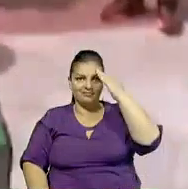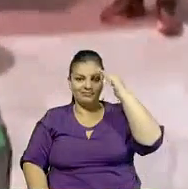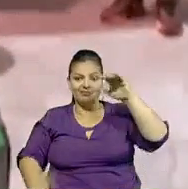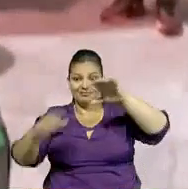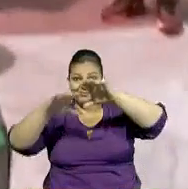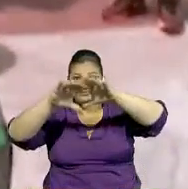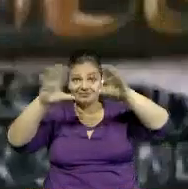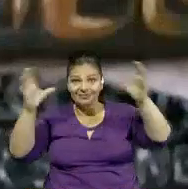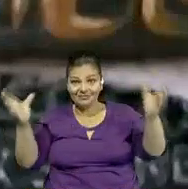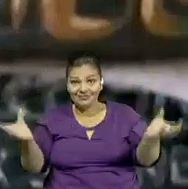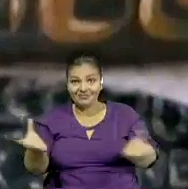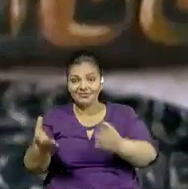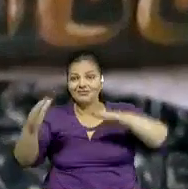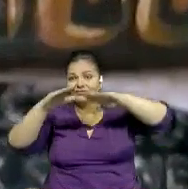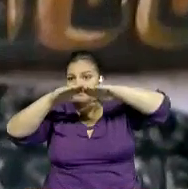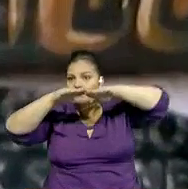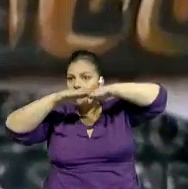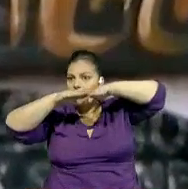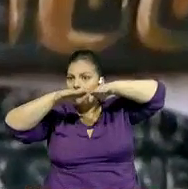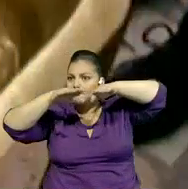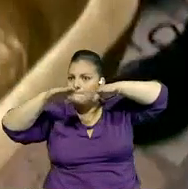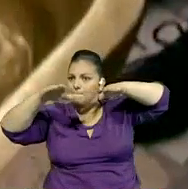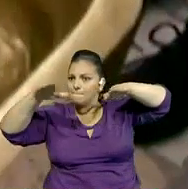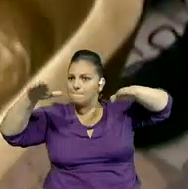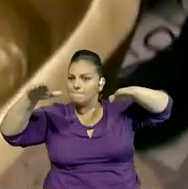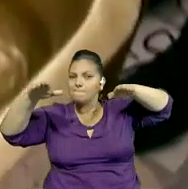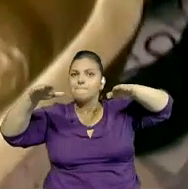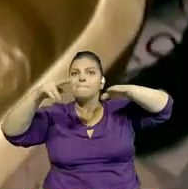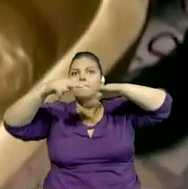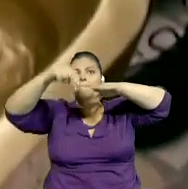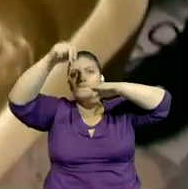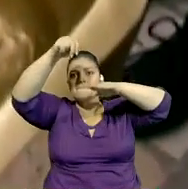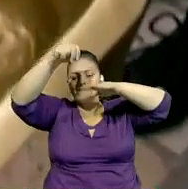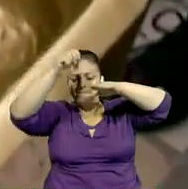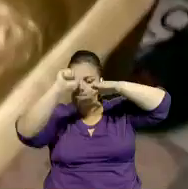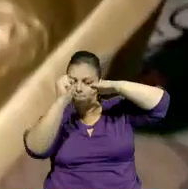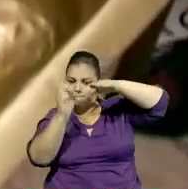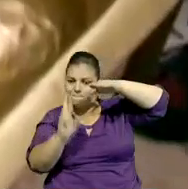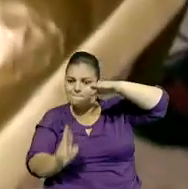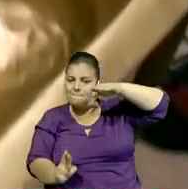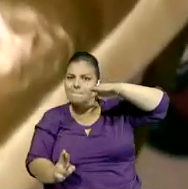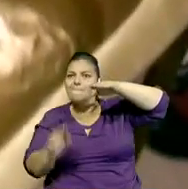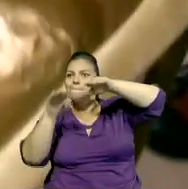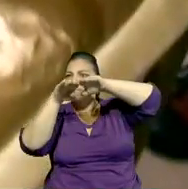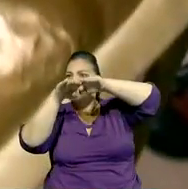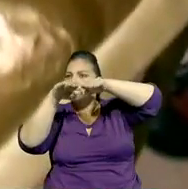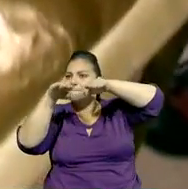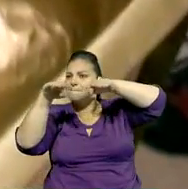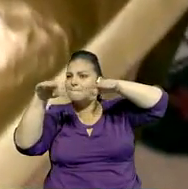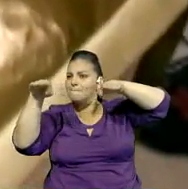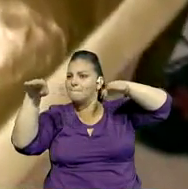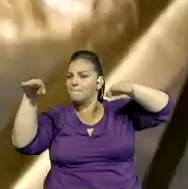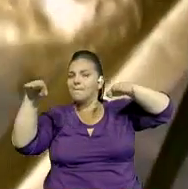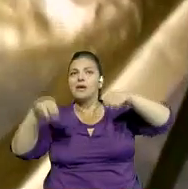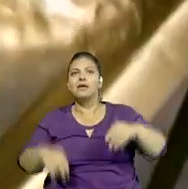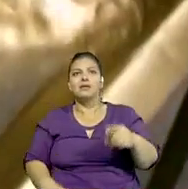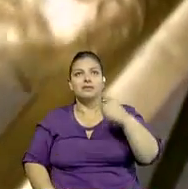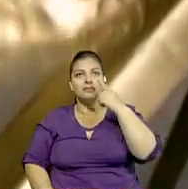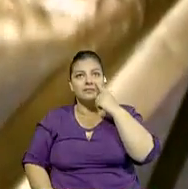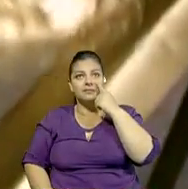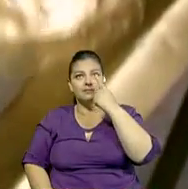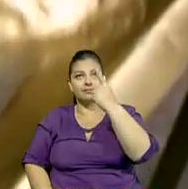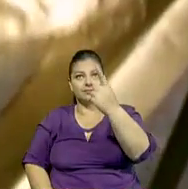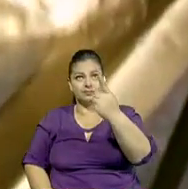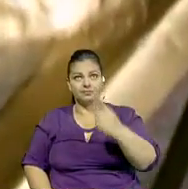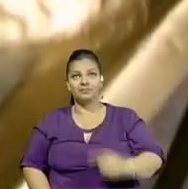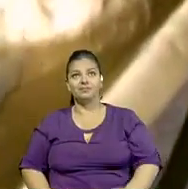cree, hay experimentos que lo prueban, como este. Justo en la línea ecuatorial el agua cae perpendicularmente, mientras que en el lado este,